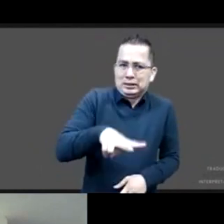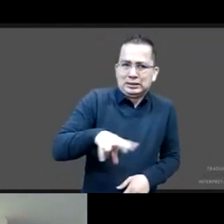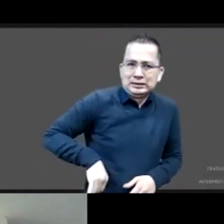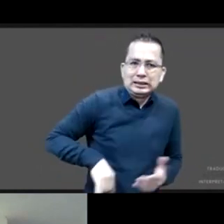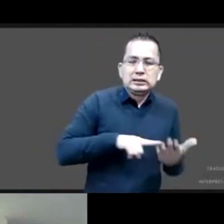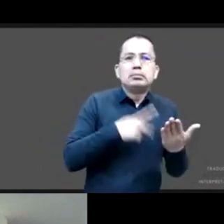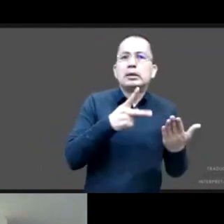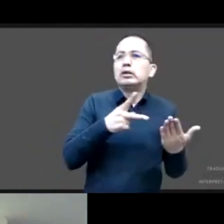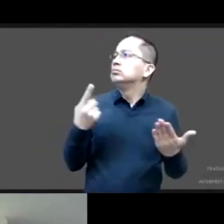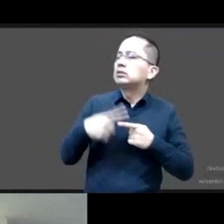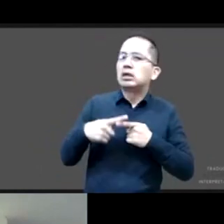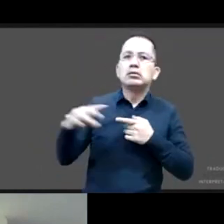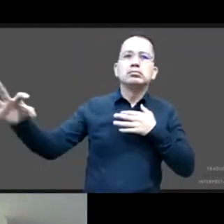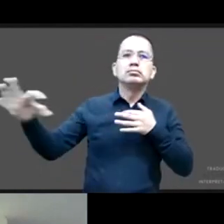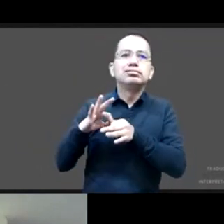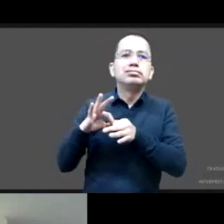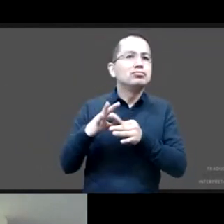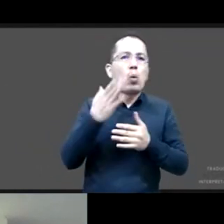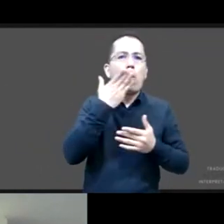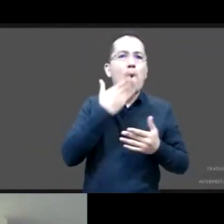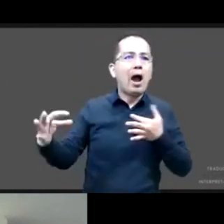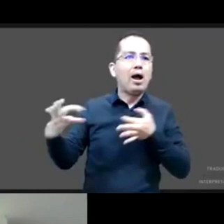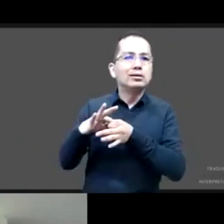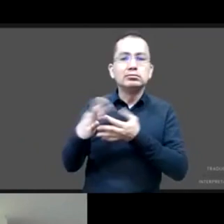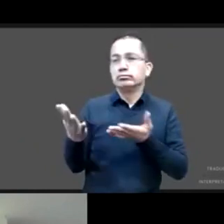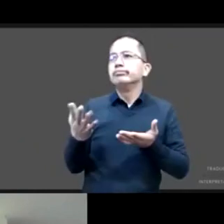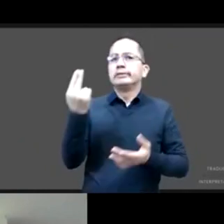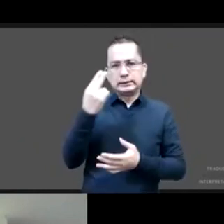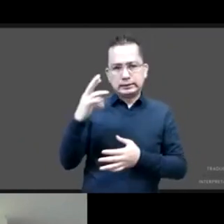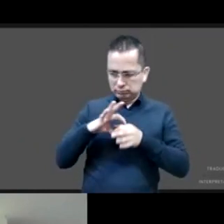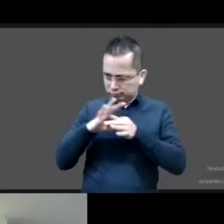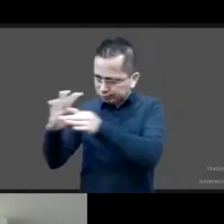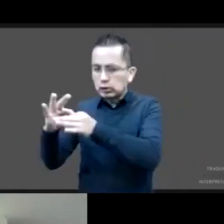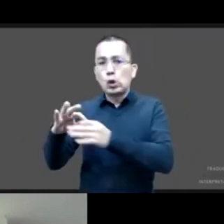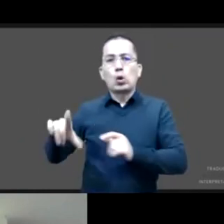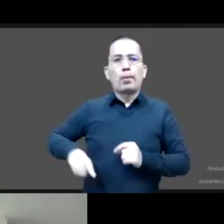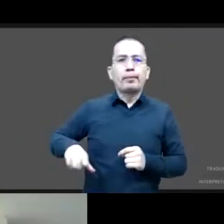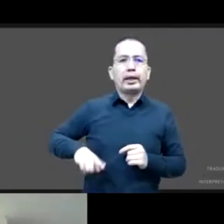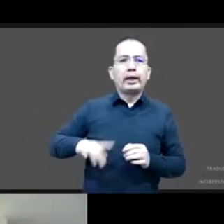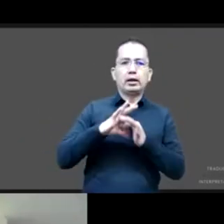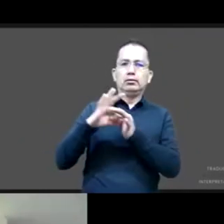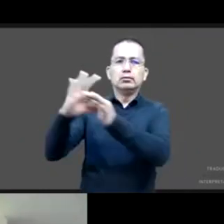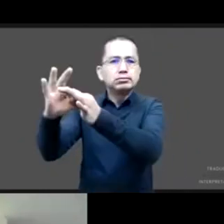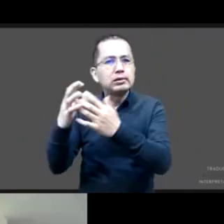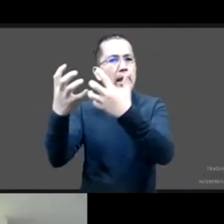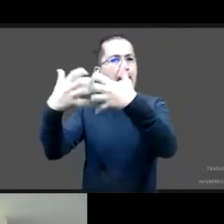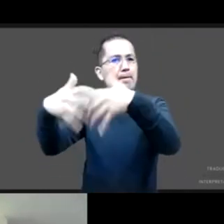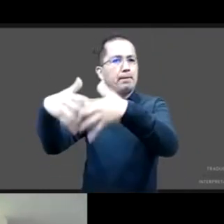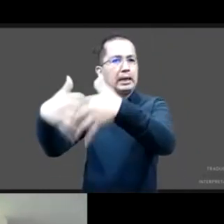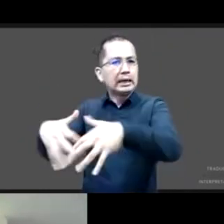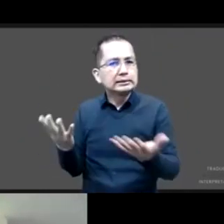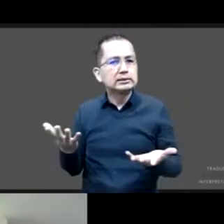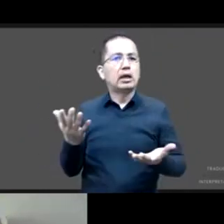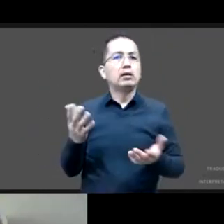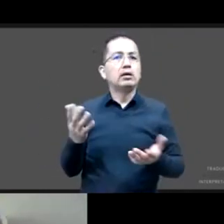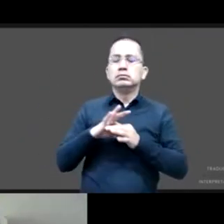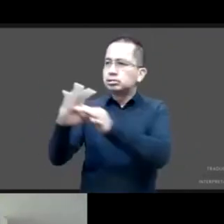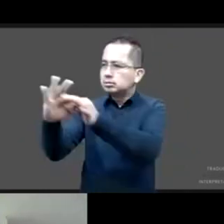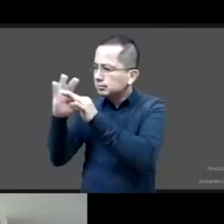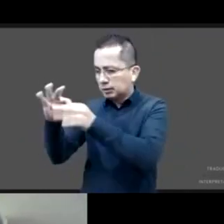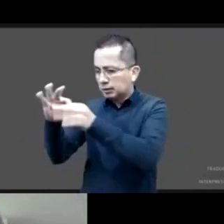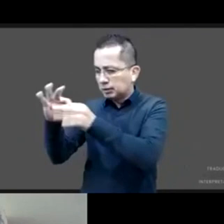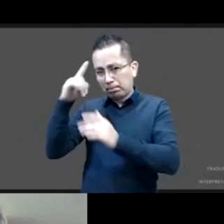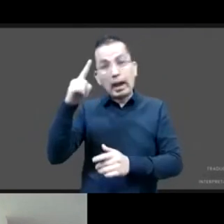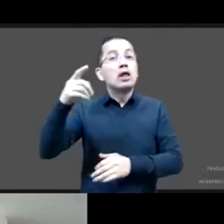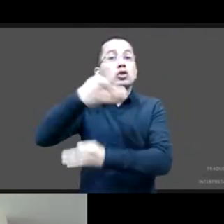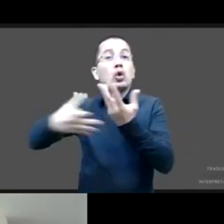aliarnos con las empresas con los empleadores para que todos podamos actuar ante estos jóvenes y lo otro es decirles